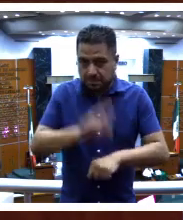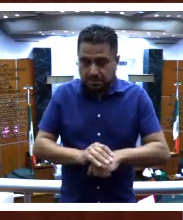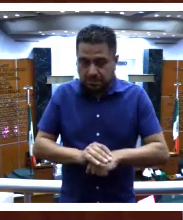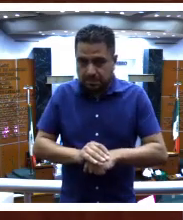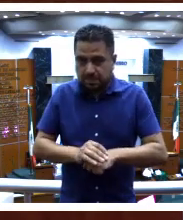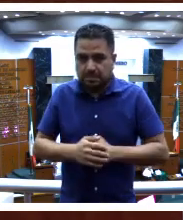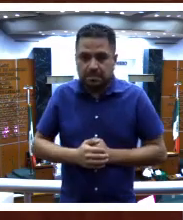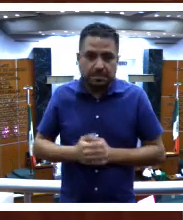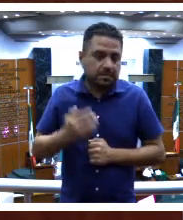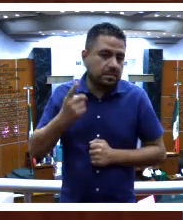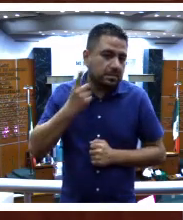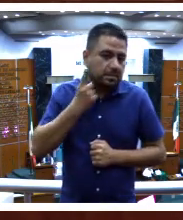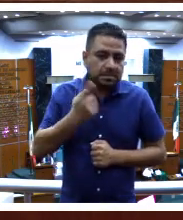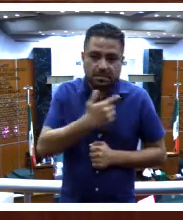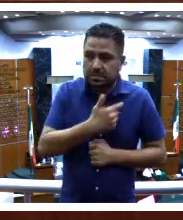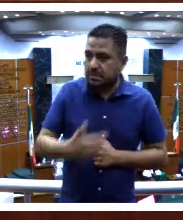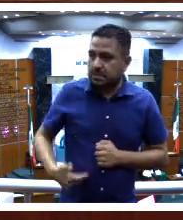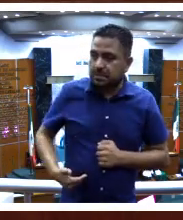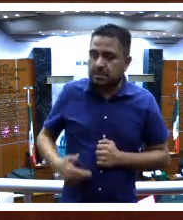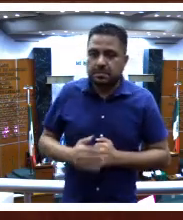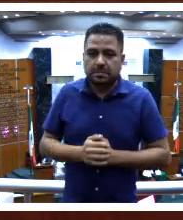Permiso, diputada presidenta.